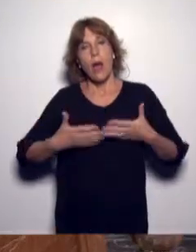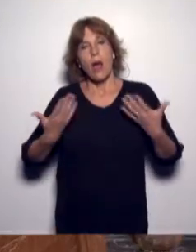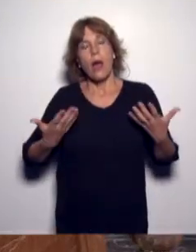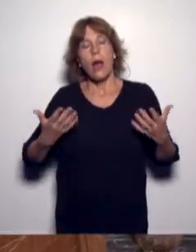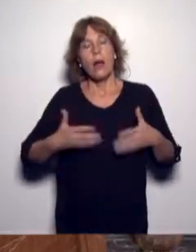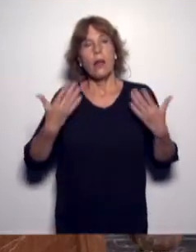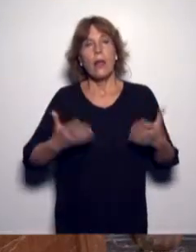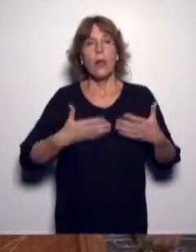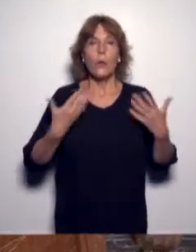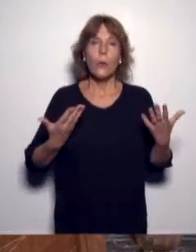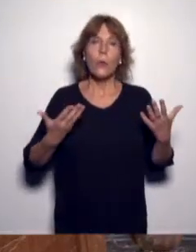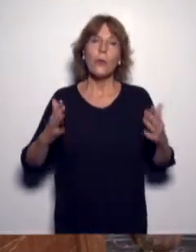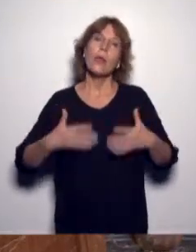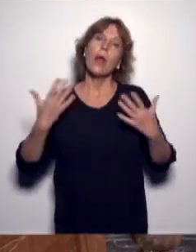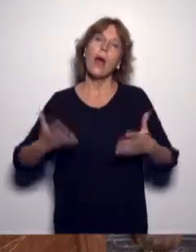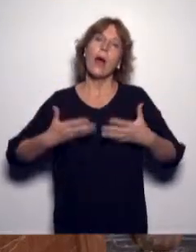Aleluya,